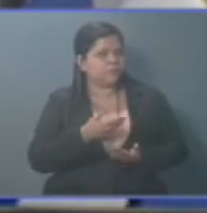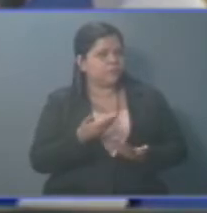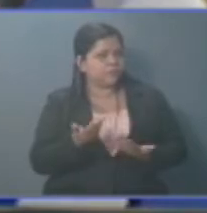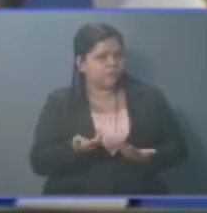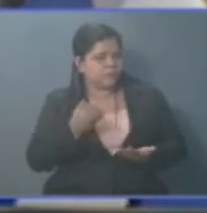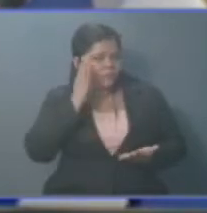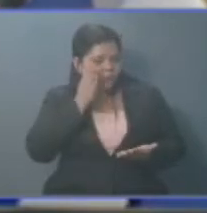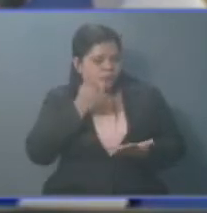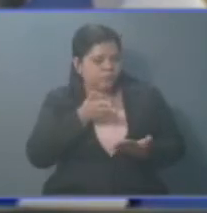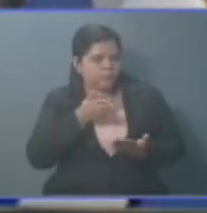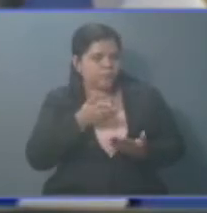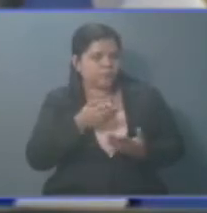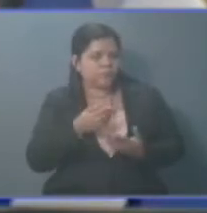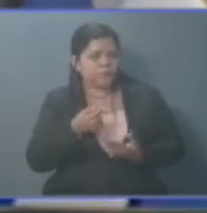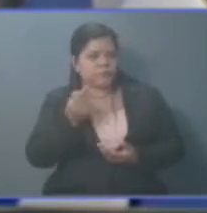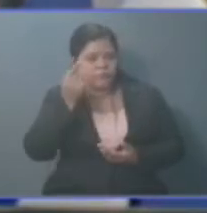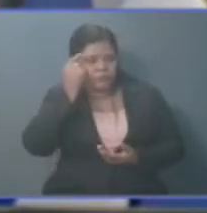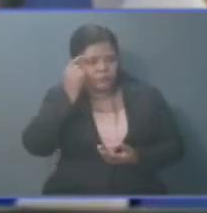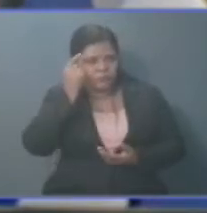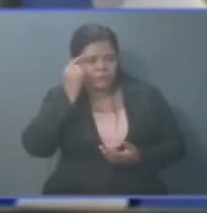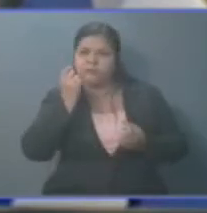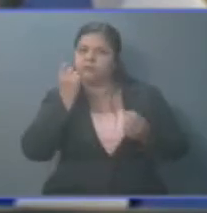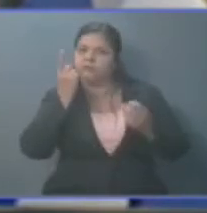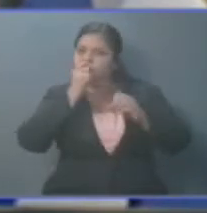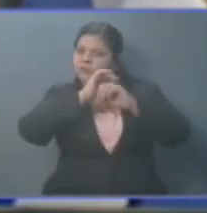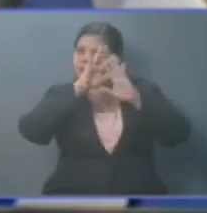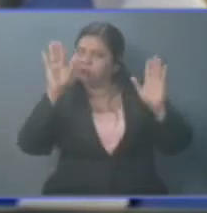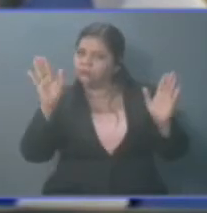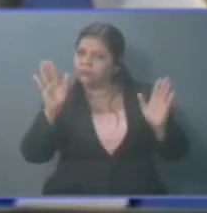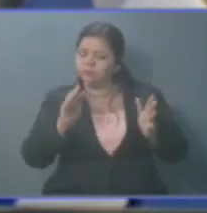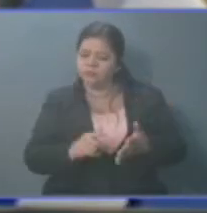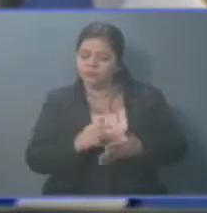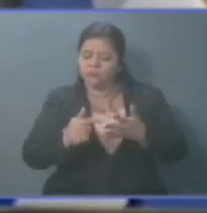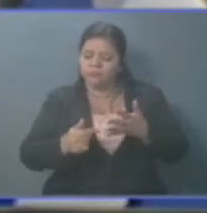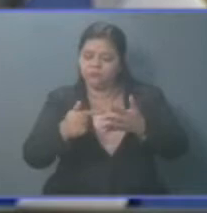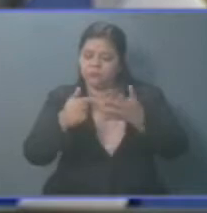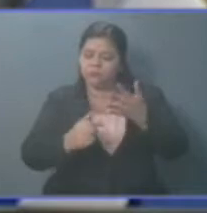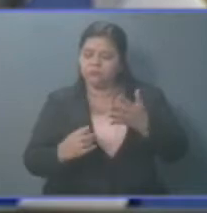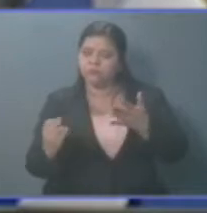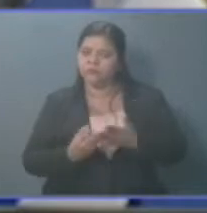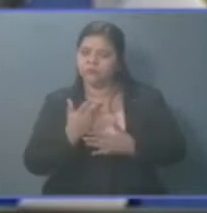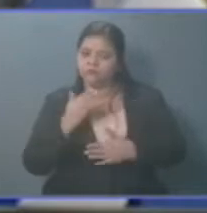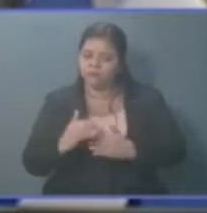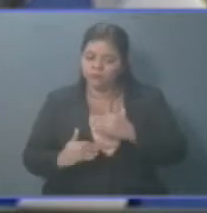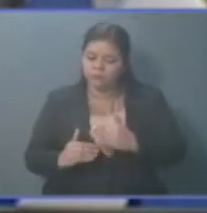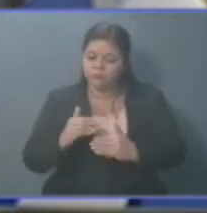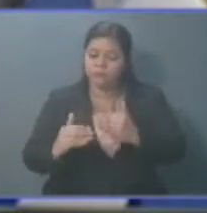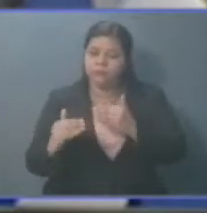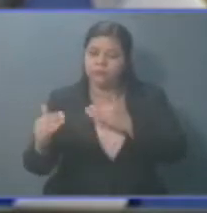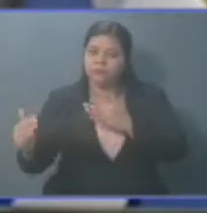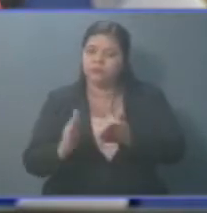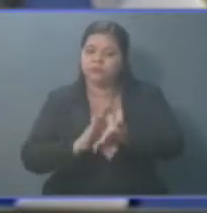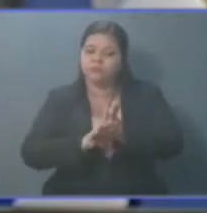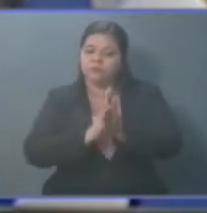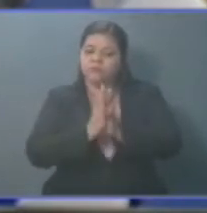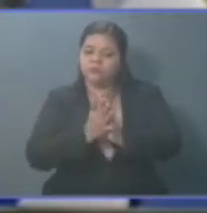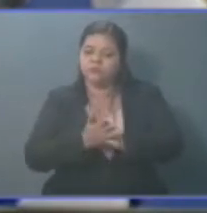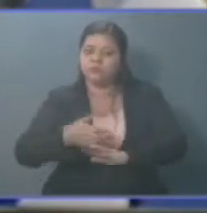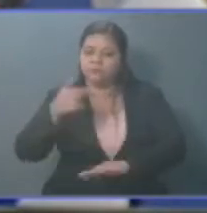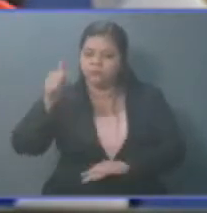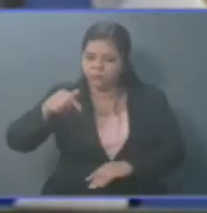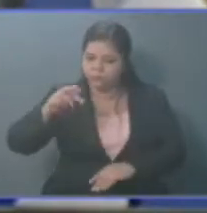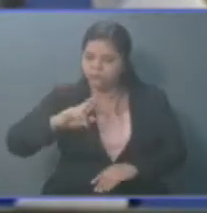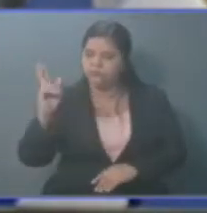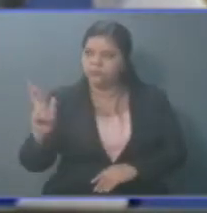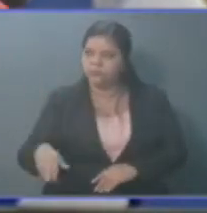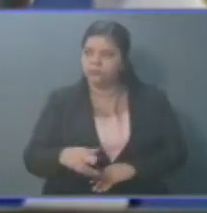a desarrollar con toda claridad una legislación y un procedimiento que sea adecuado a este momento.